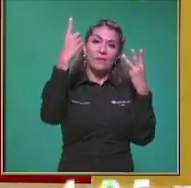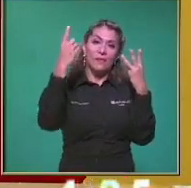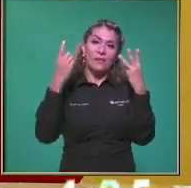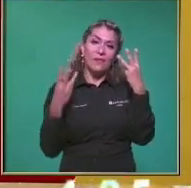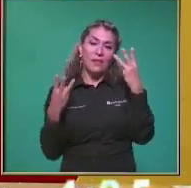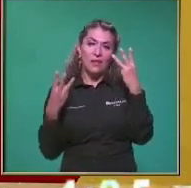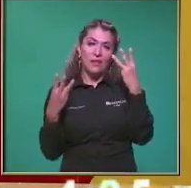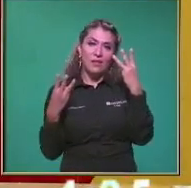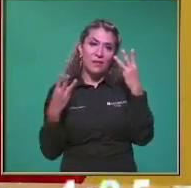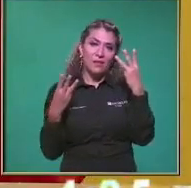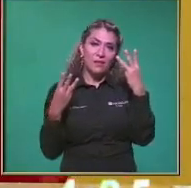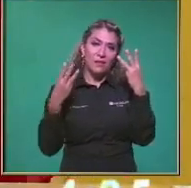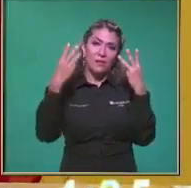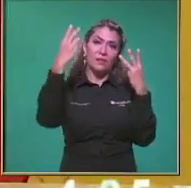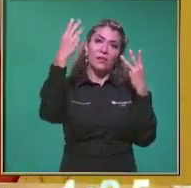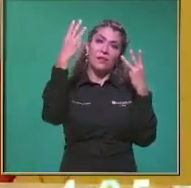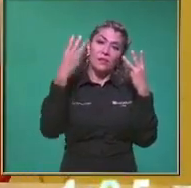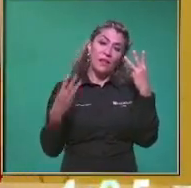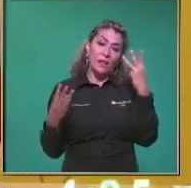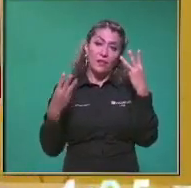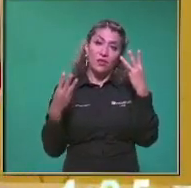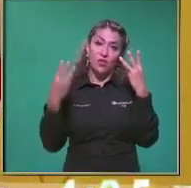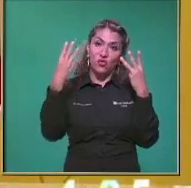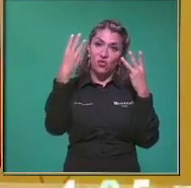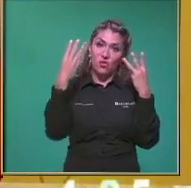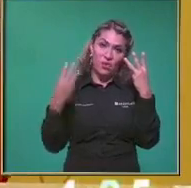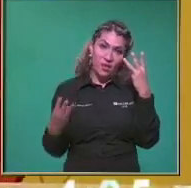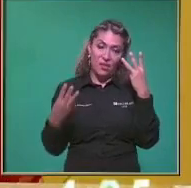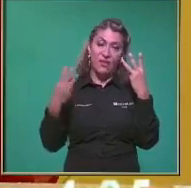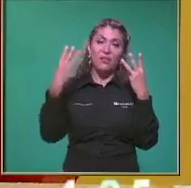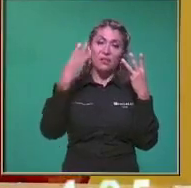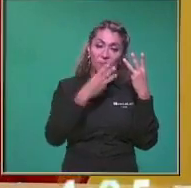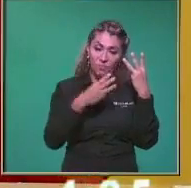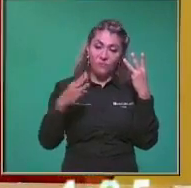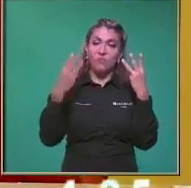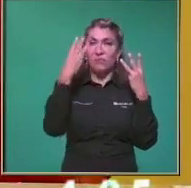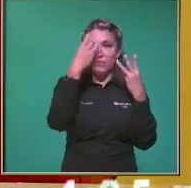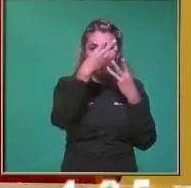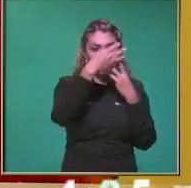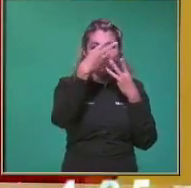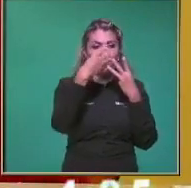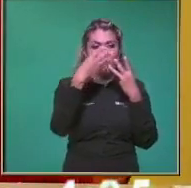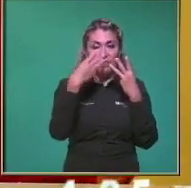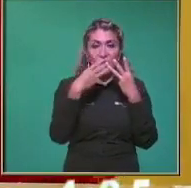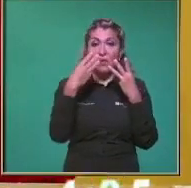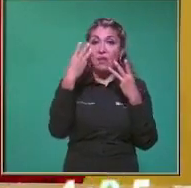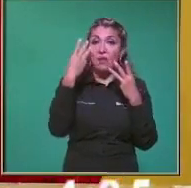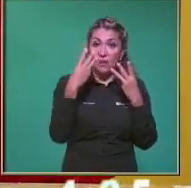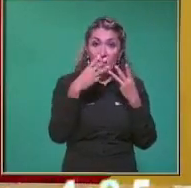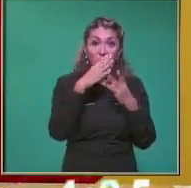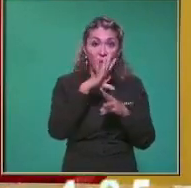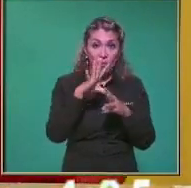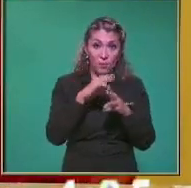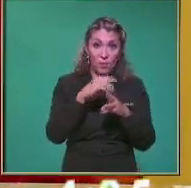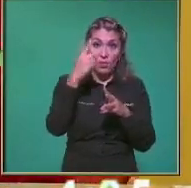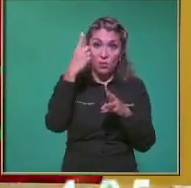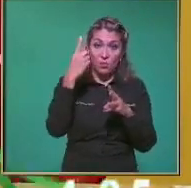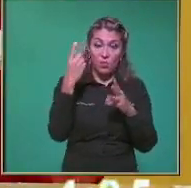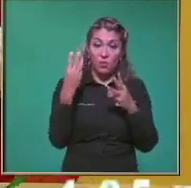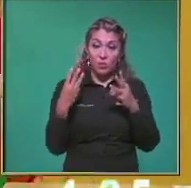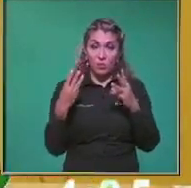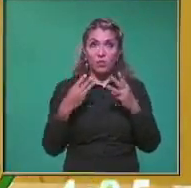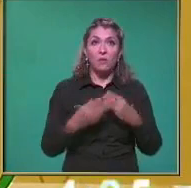guantes, chicos. Voy a tener tercios, exacto, porque voy a tener tres pedazos del mismo tamaño. Eso se llaman